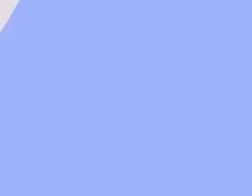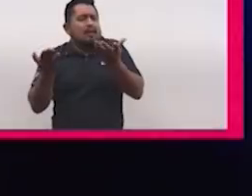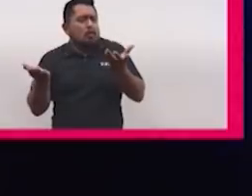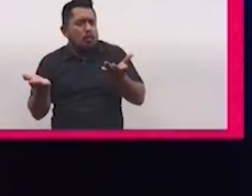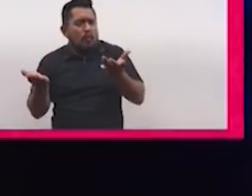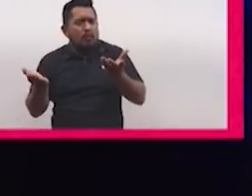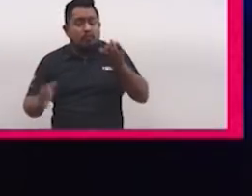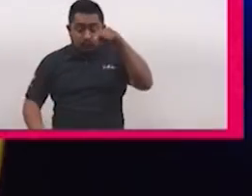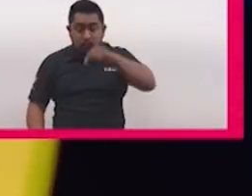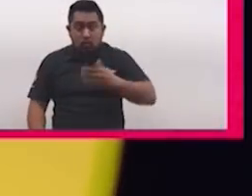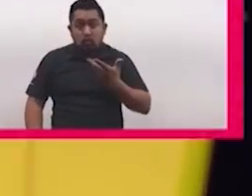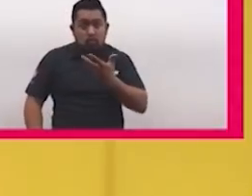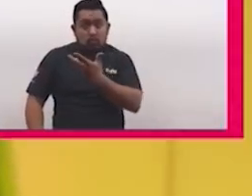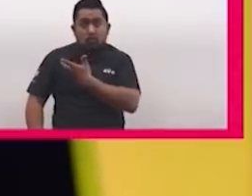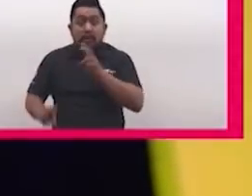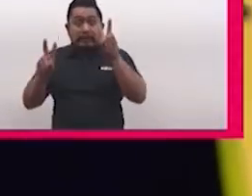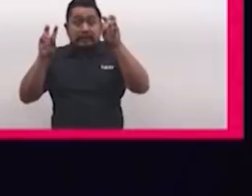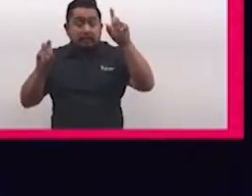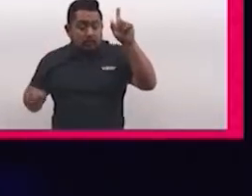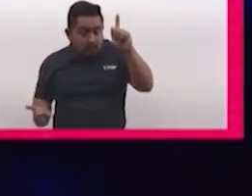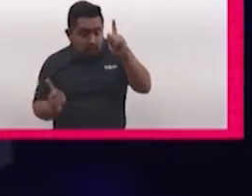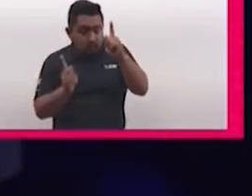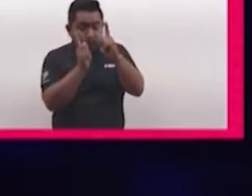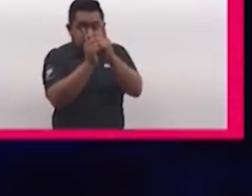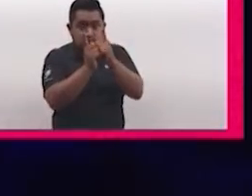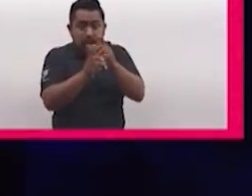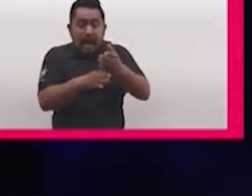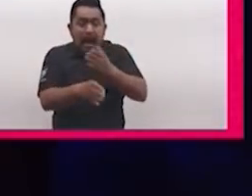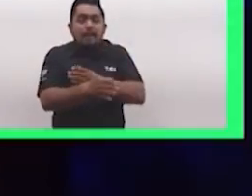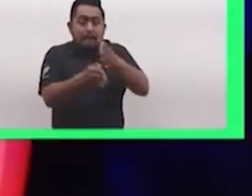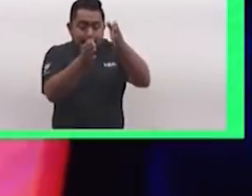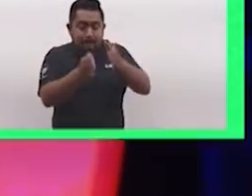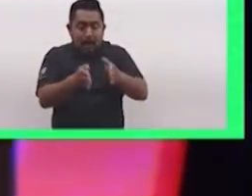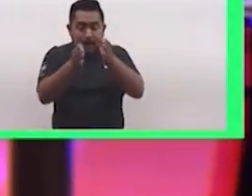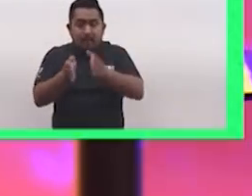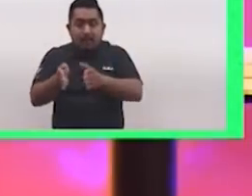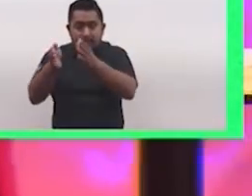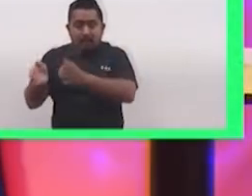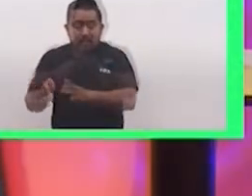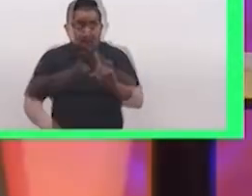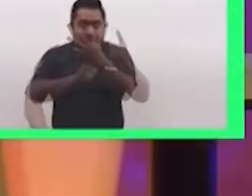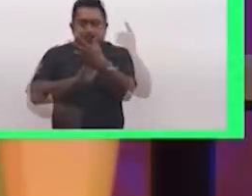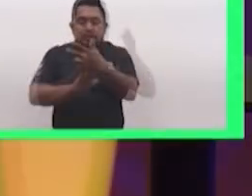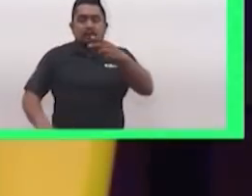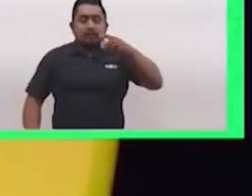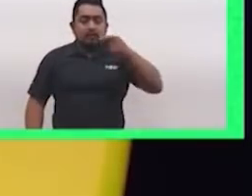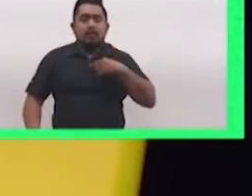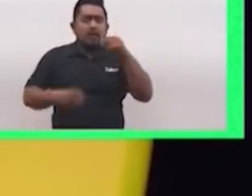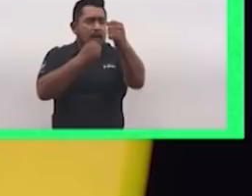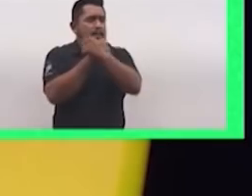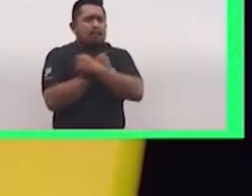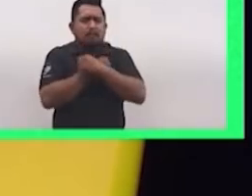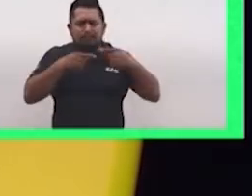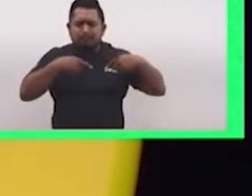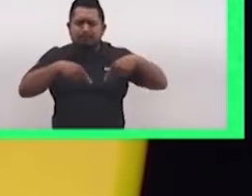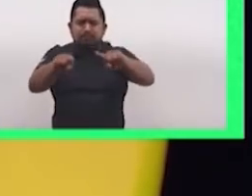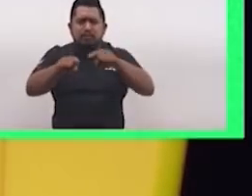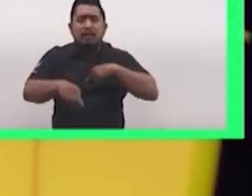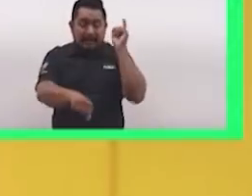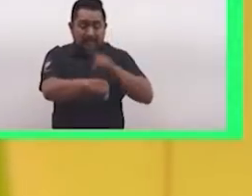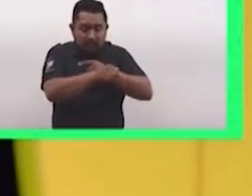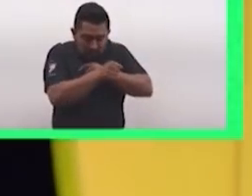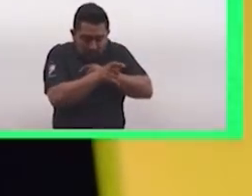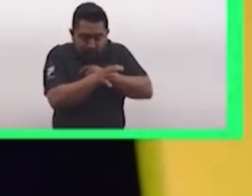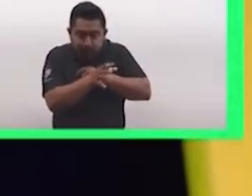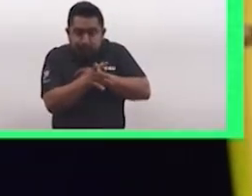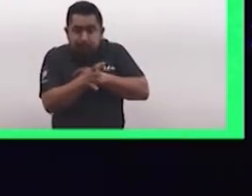cuando nosotros llegamos al señor pasamos por etapas y la primera etapa la llamamos el primer amor pero cuando el tiempo comienza a fluir ya